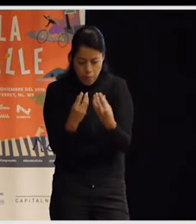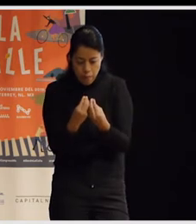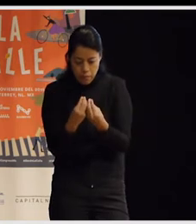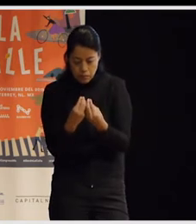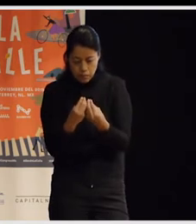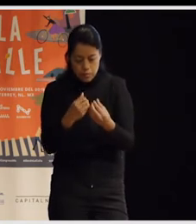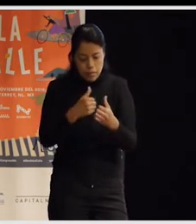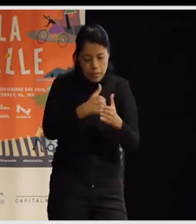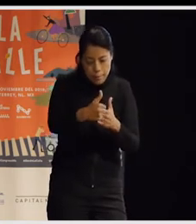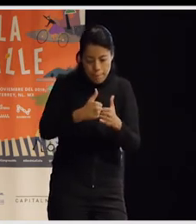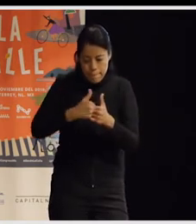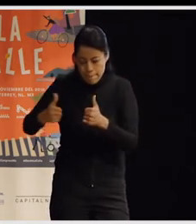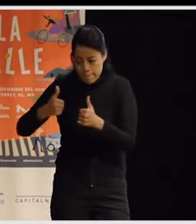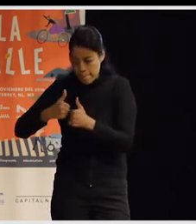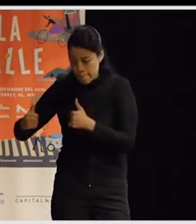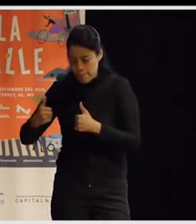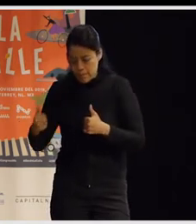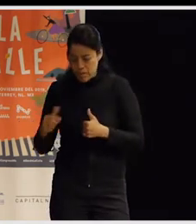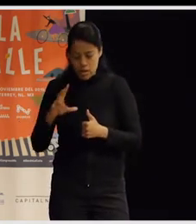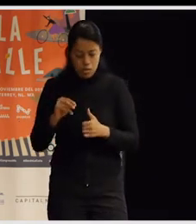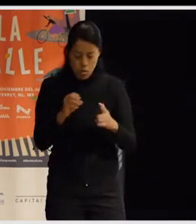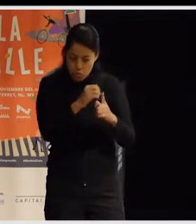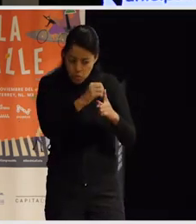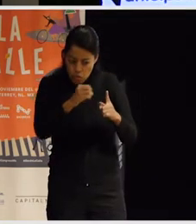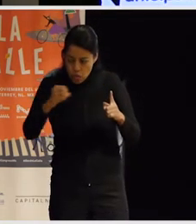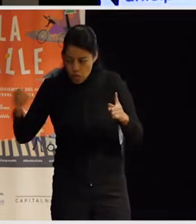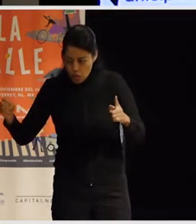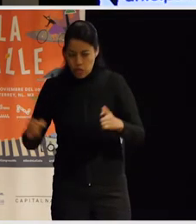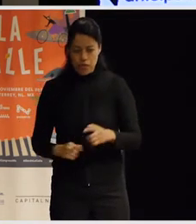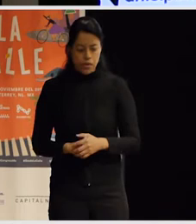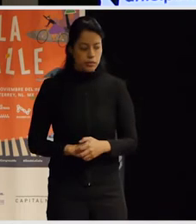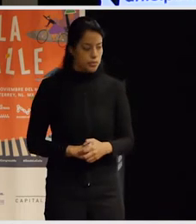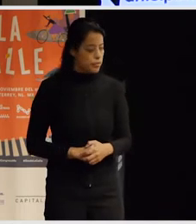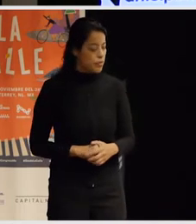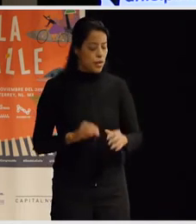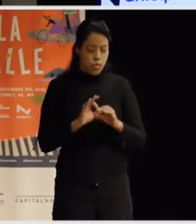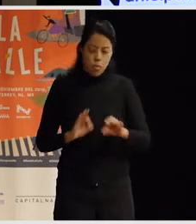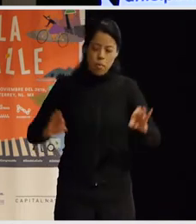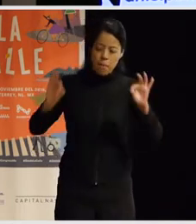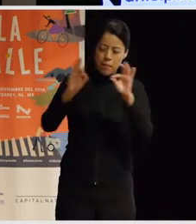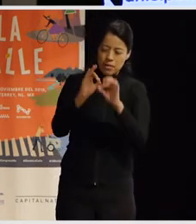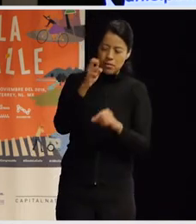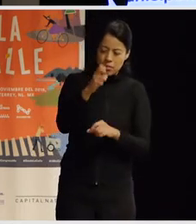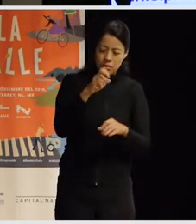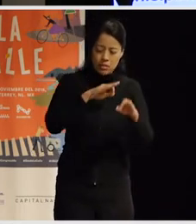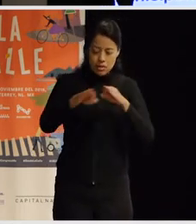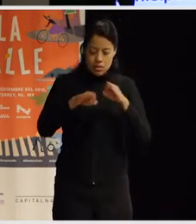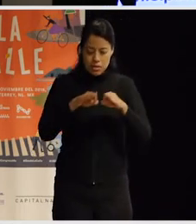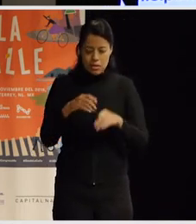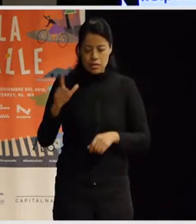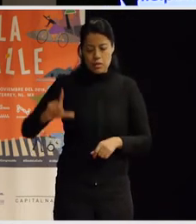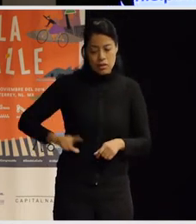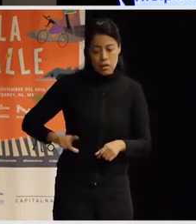alta distribución y ese desorden en el espacio público siguiente y lo más importante de este proceso es que el